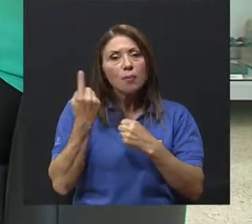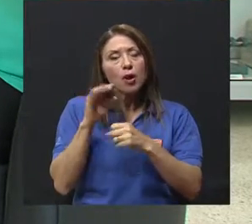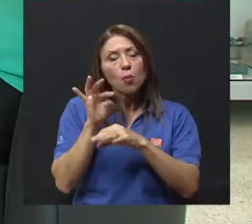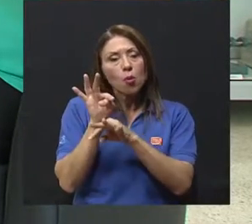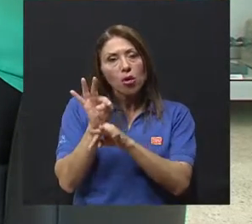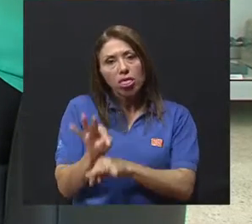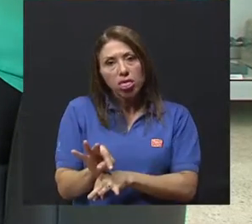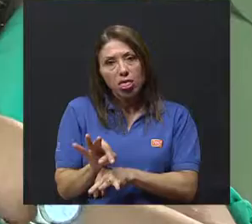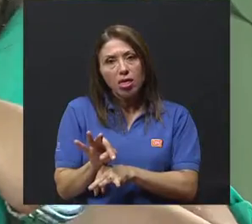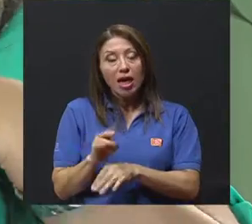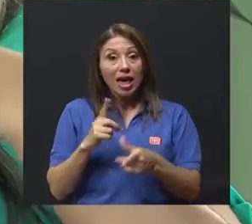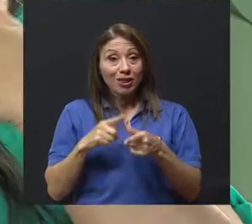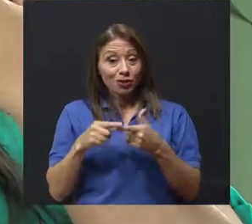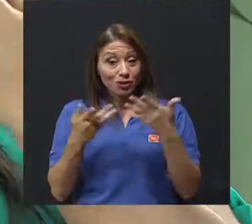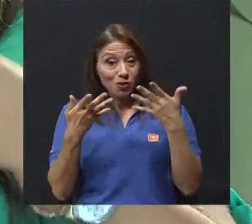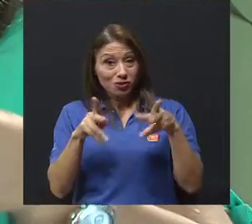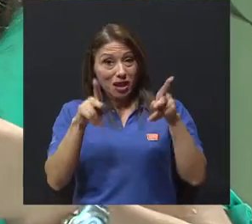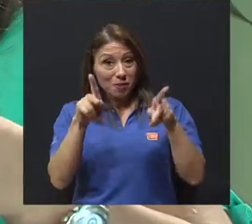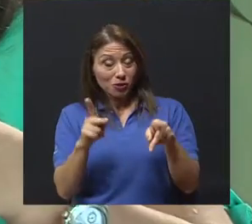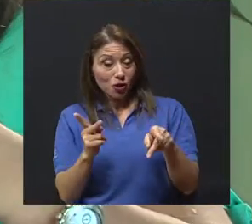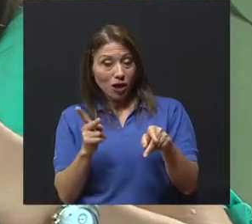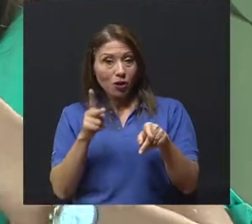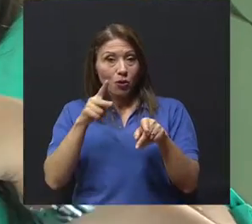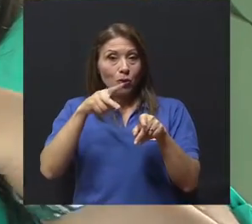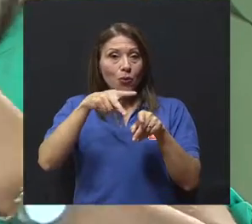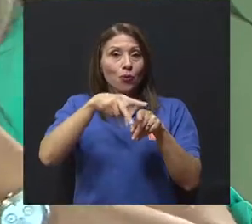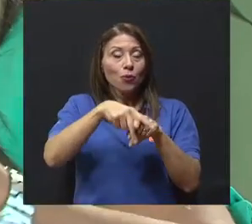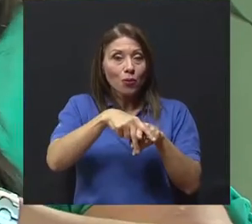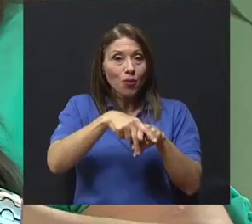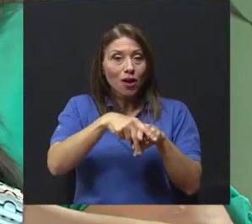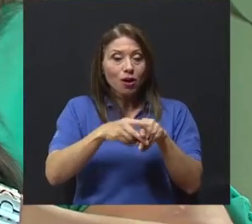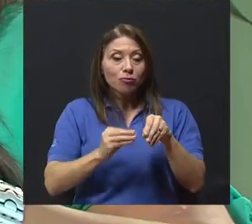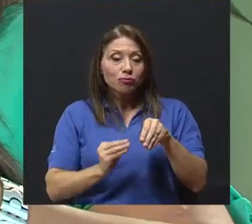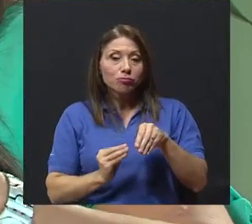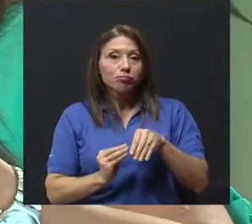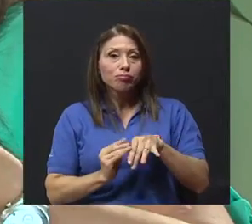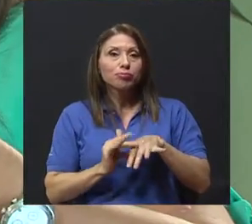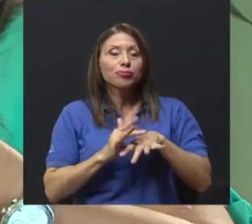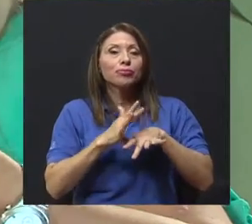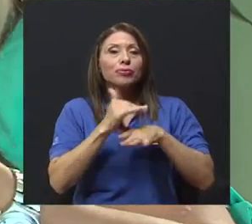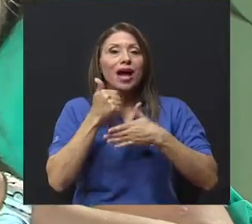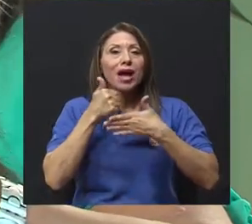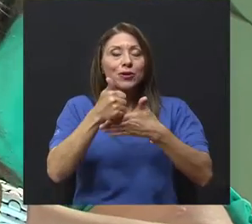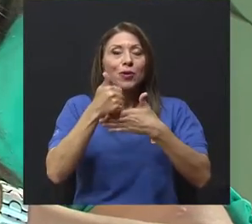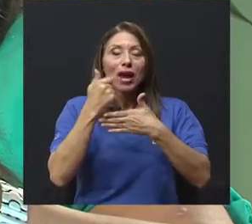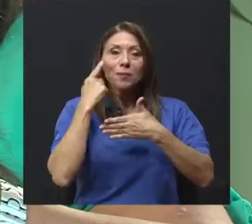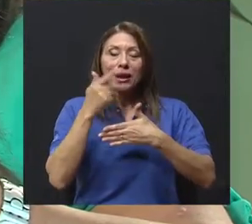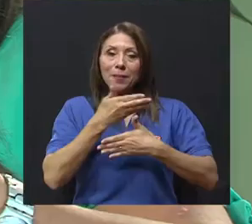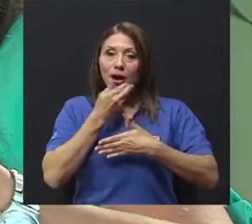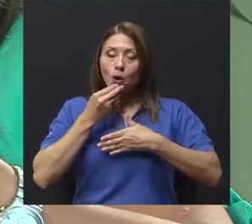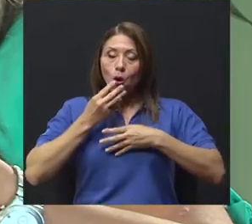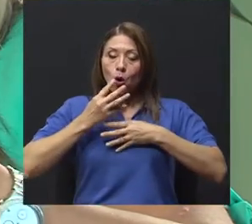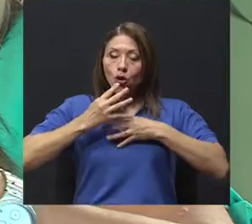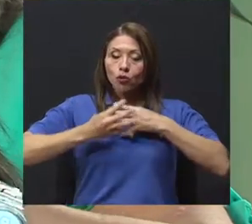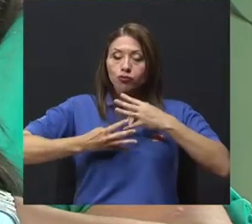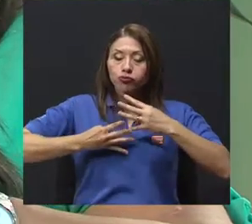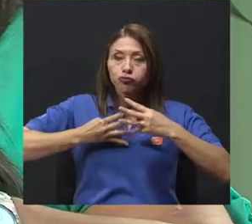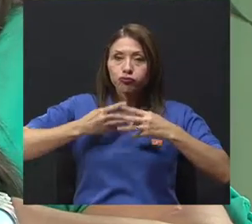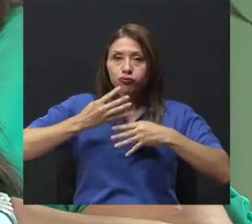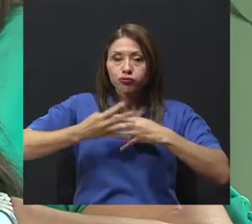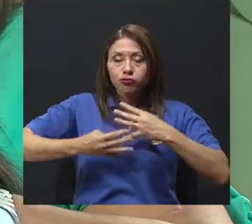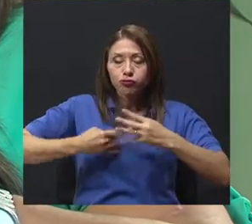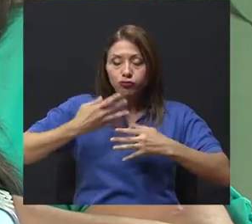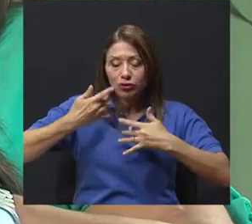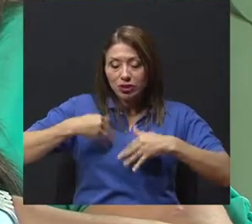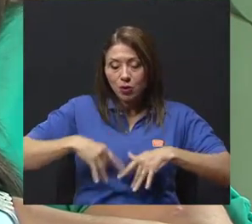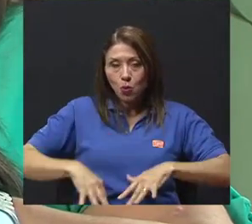caballo del caballo va a ayudarle a que tenga una mejor circulación a que tenga una mejor postura a que haya estimulación a